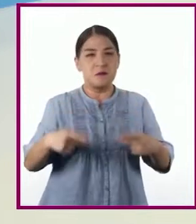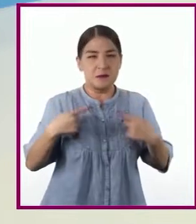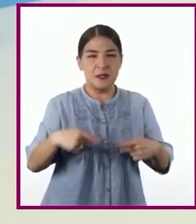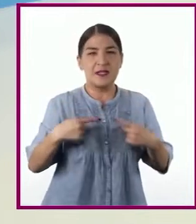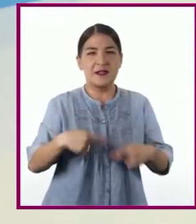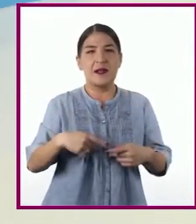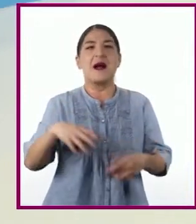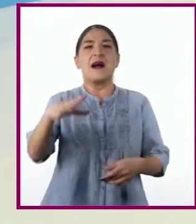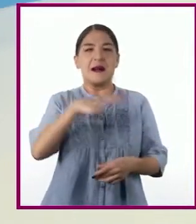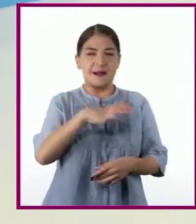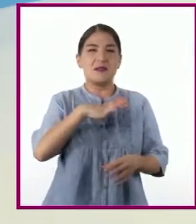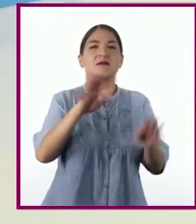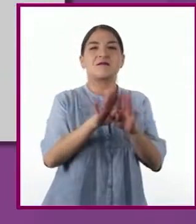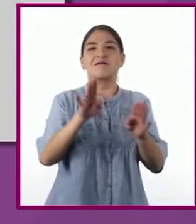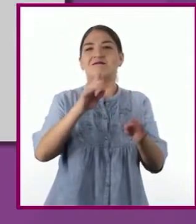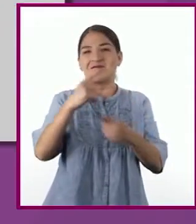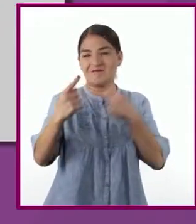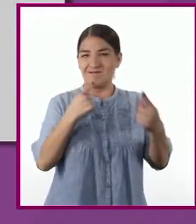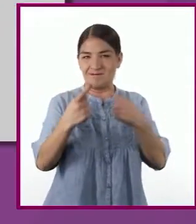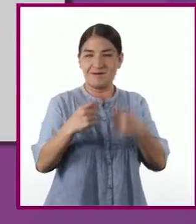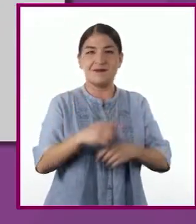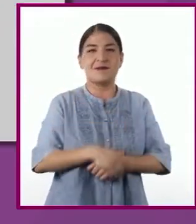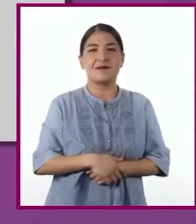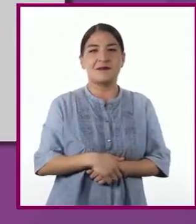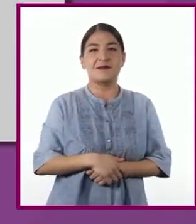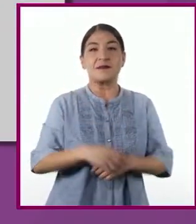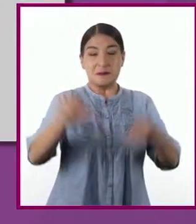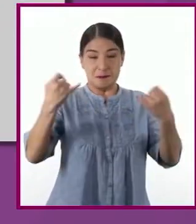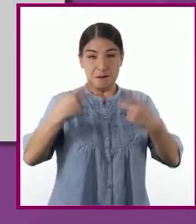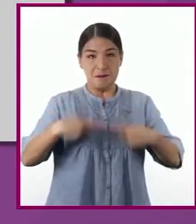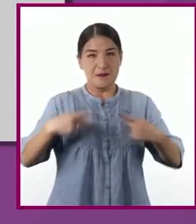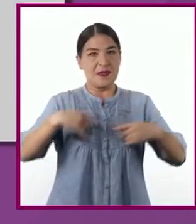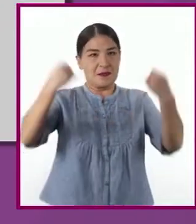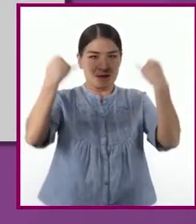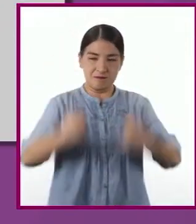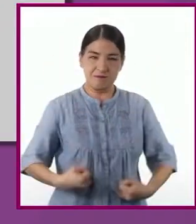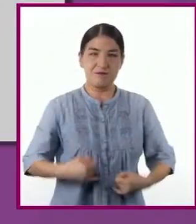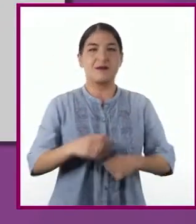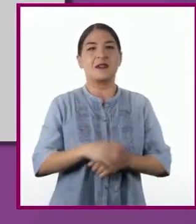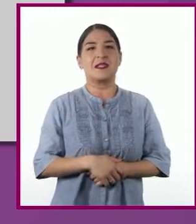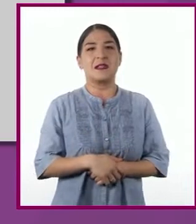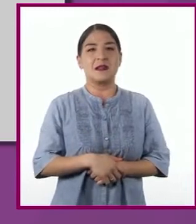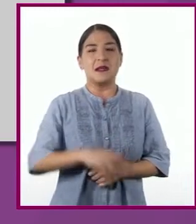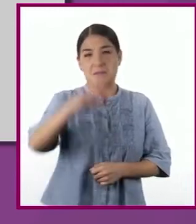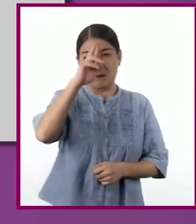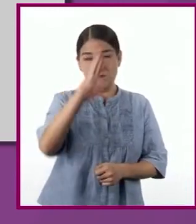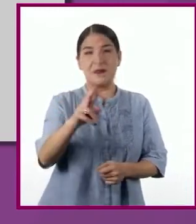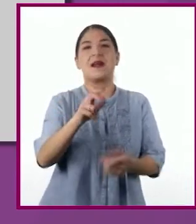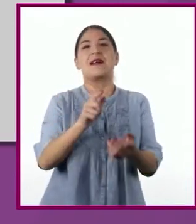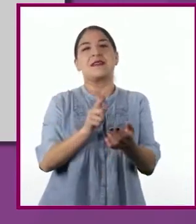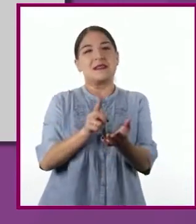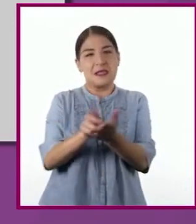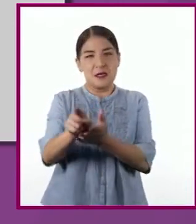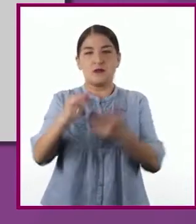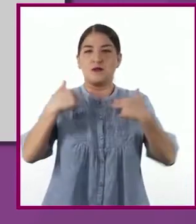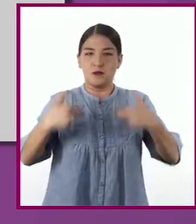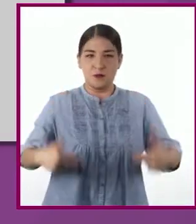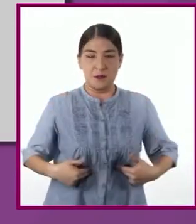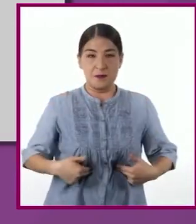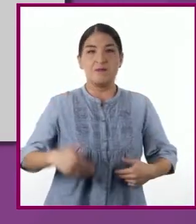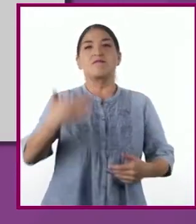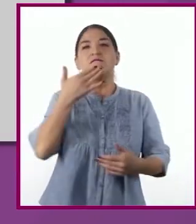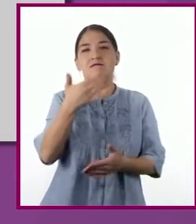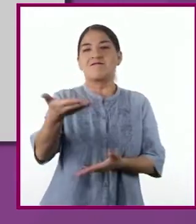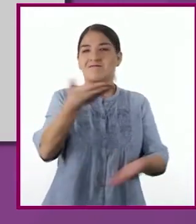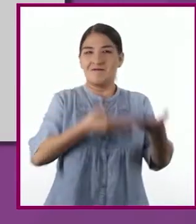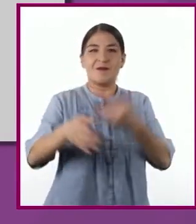existen los siguientes criterios: la dignidad humana, el respeto a los derechos humanos, el bien